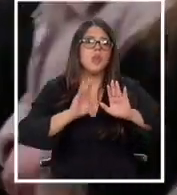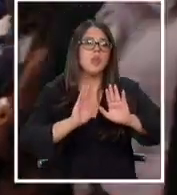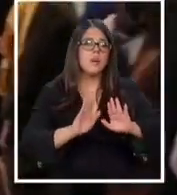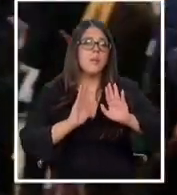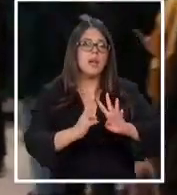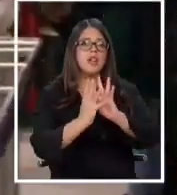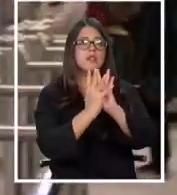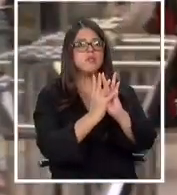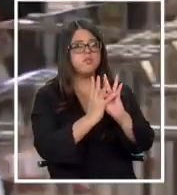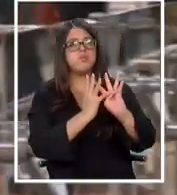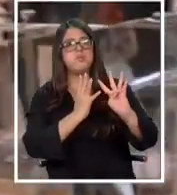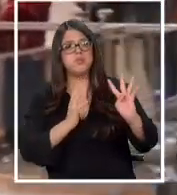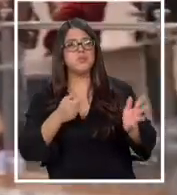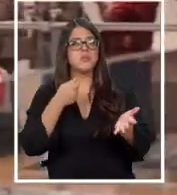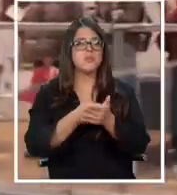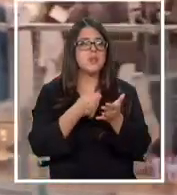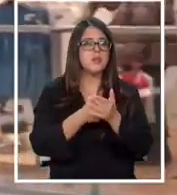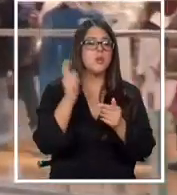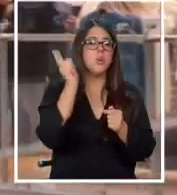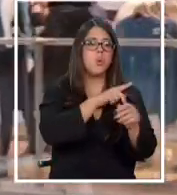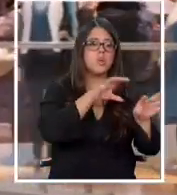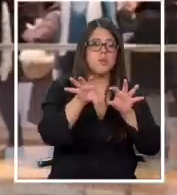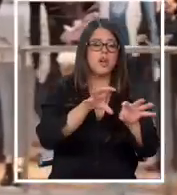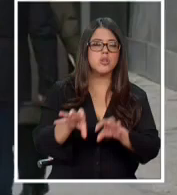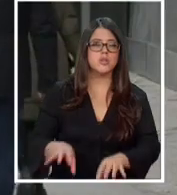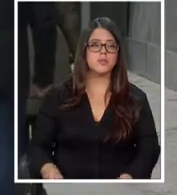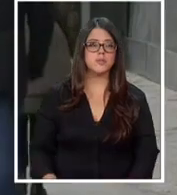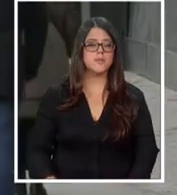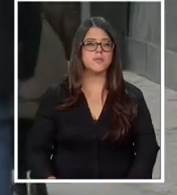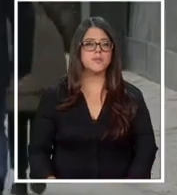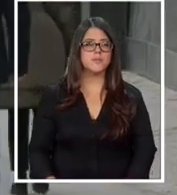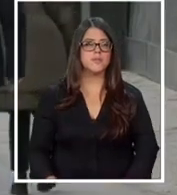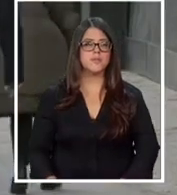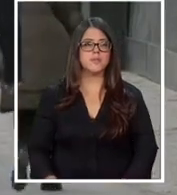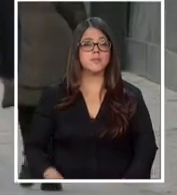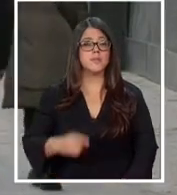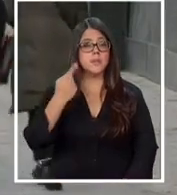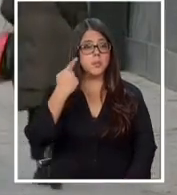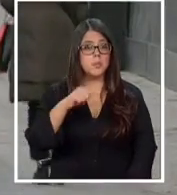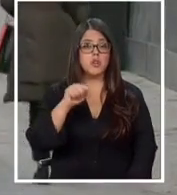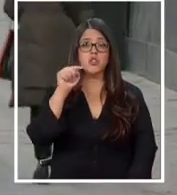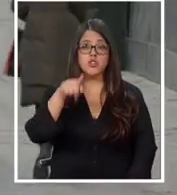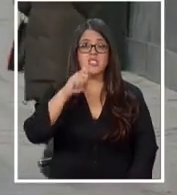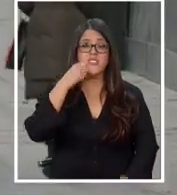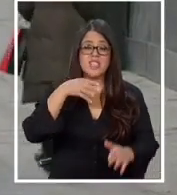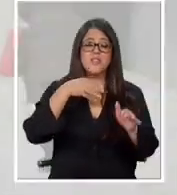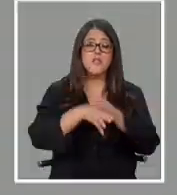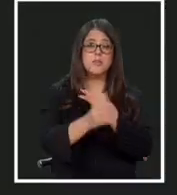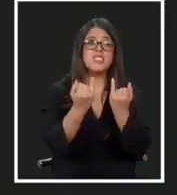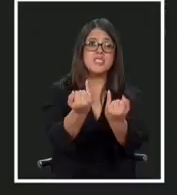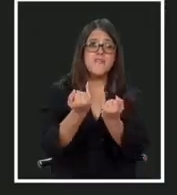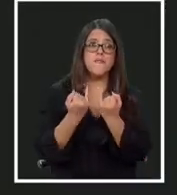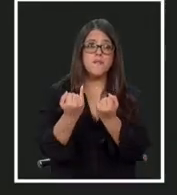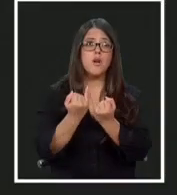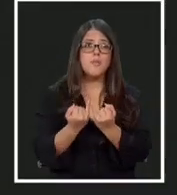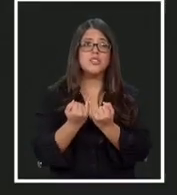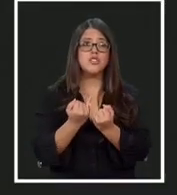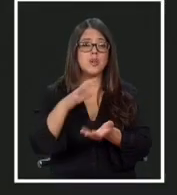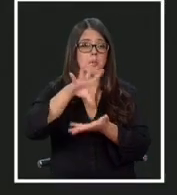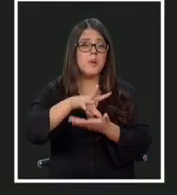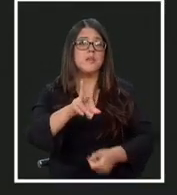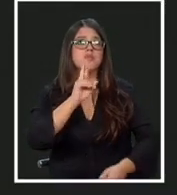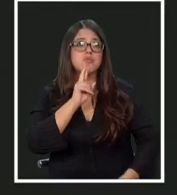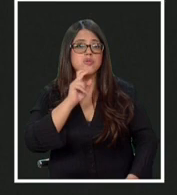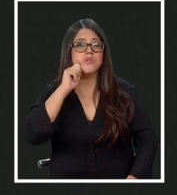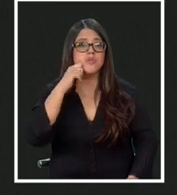por horas para comprar sus últimos productos. Sin embargo, es el acceso a la información en territorio ruso